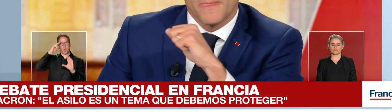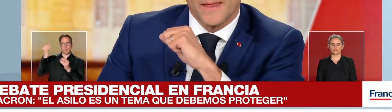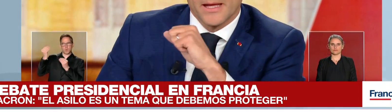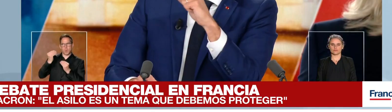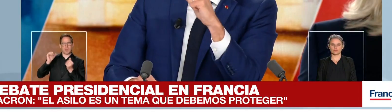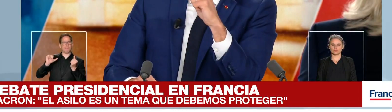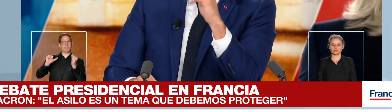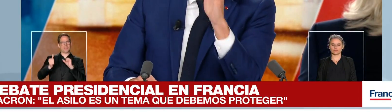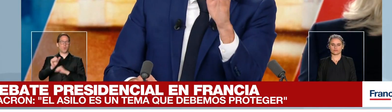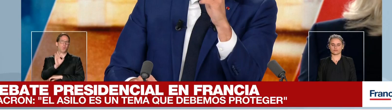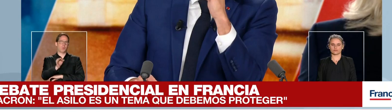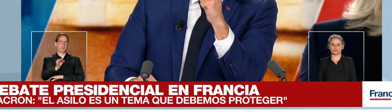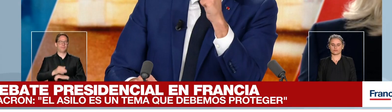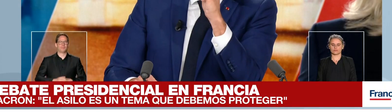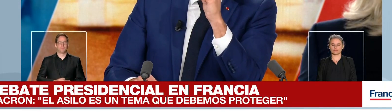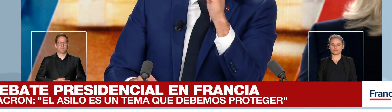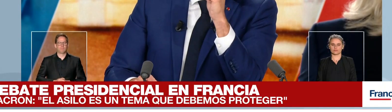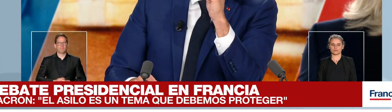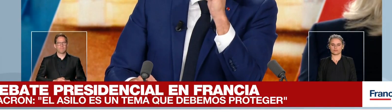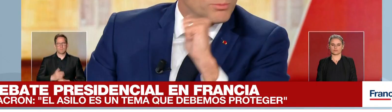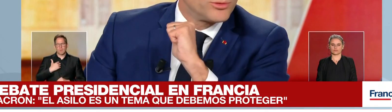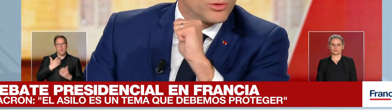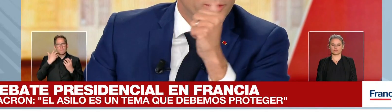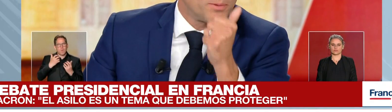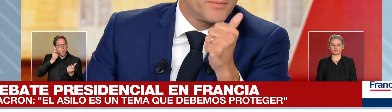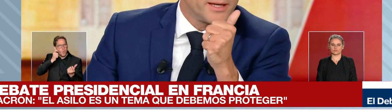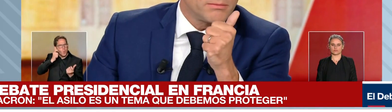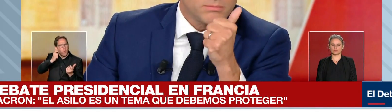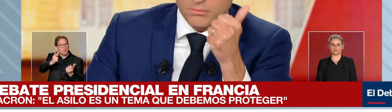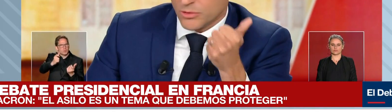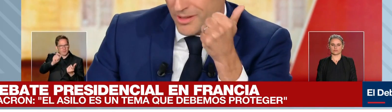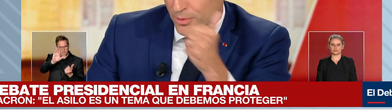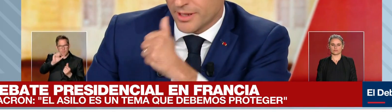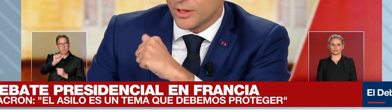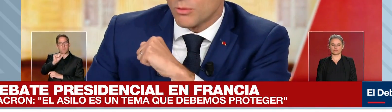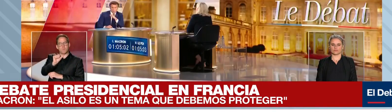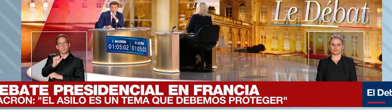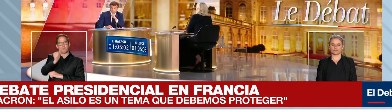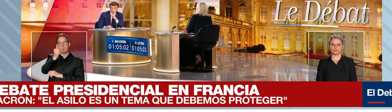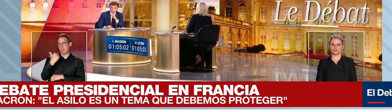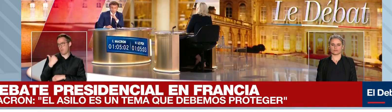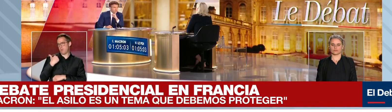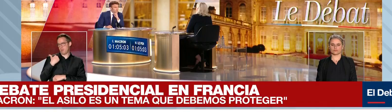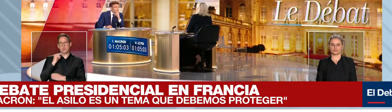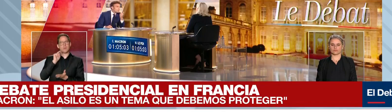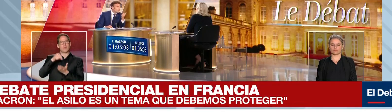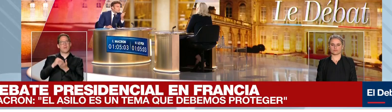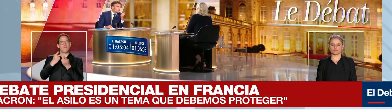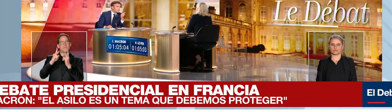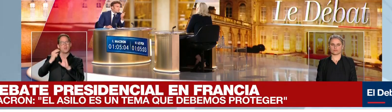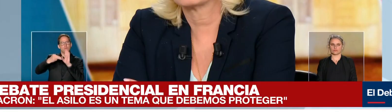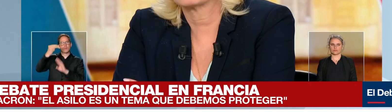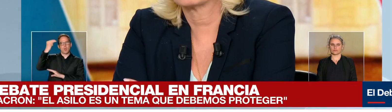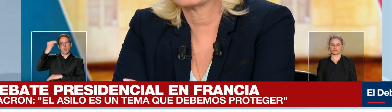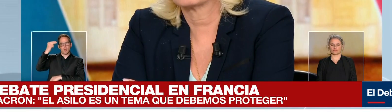bajo presión fuertemente, y yo quiero actuar de manera coordinada en varios ejes. Primero, en Tourcoing lo propuse,